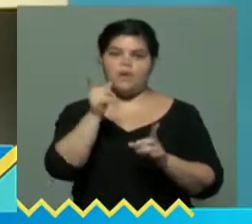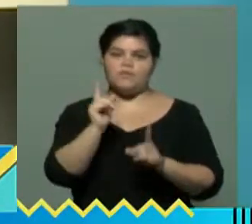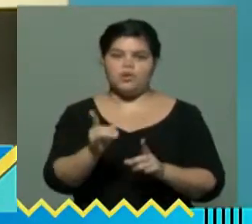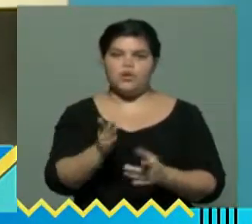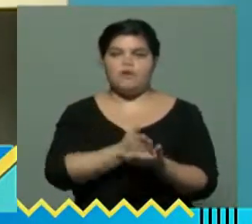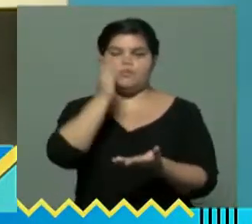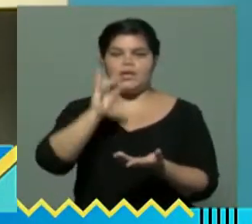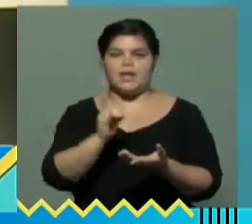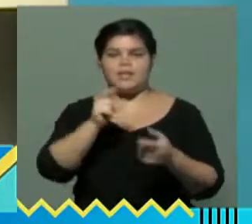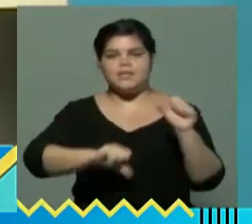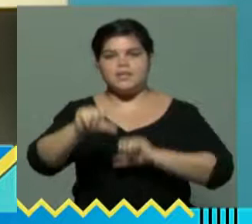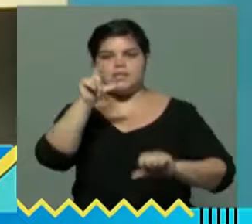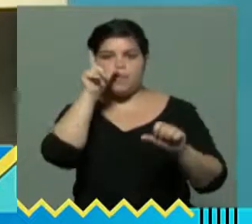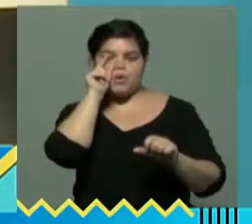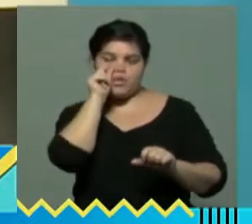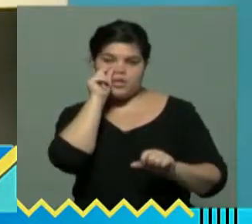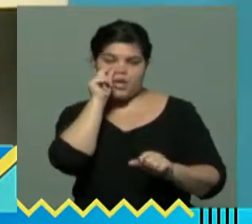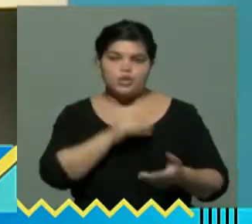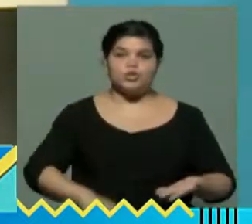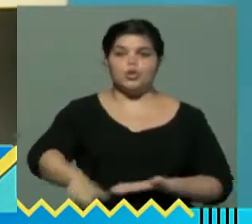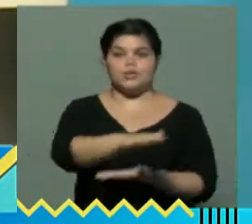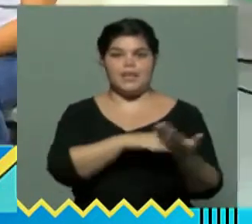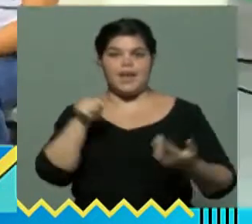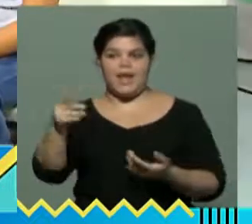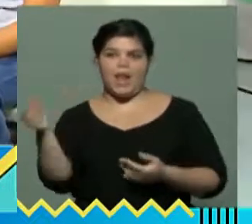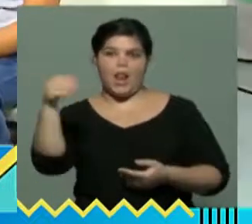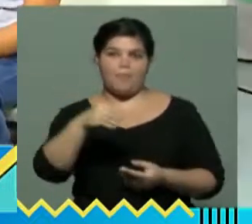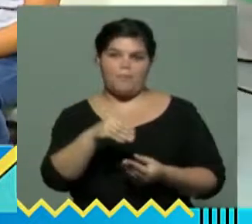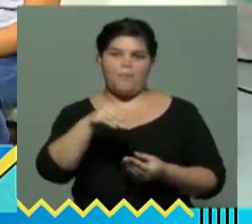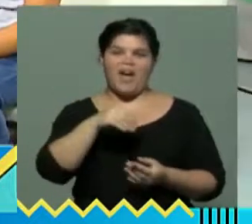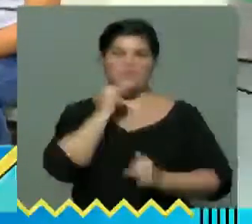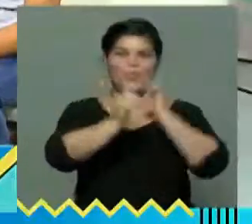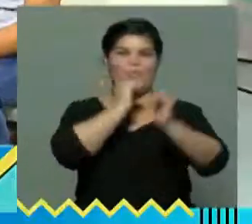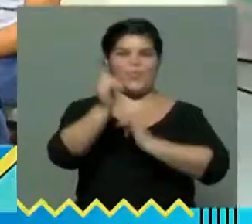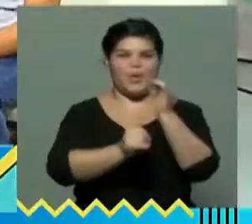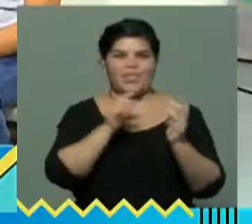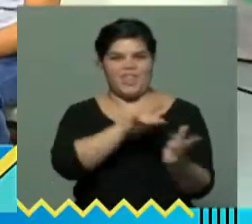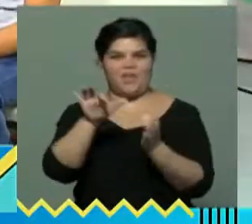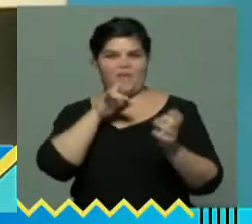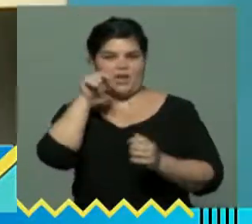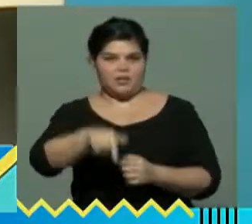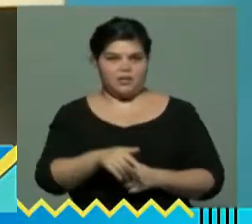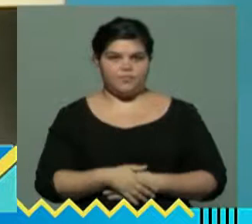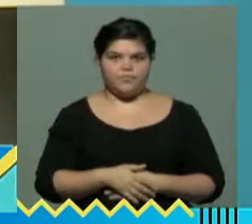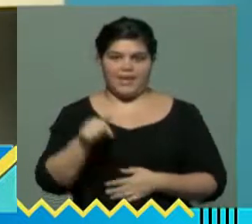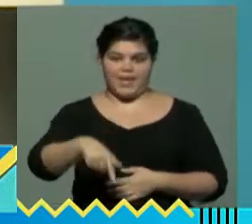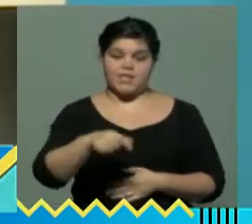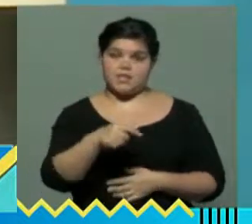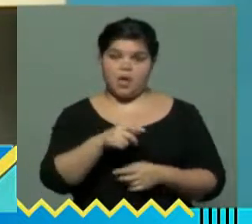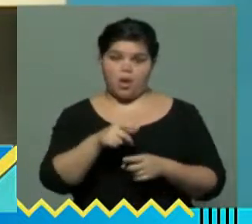Facultad de Ciencias Políticas y Sociales, que sumaba su voz a Distintos Parecidos. No queremos cerrar este bloque